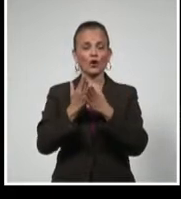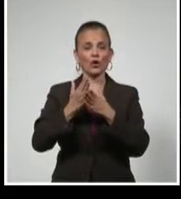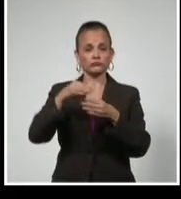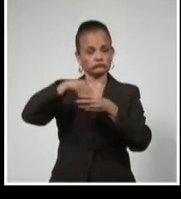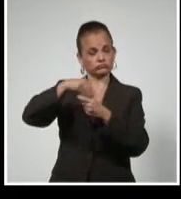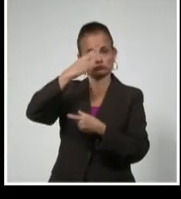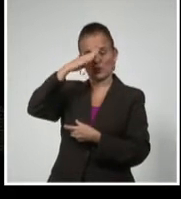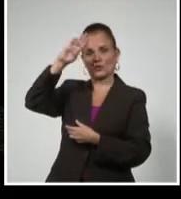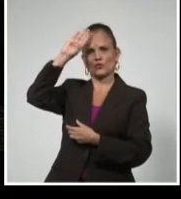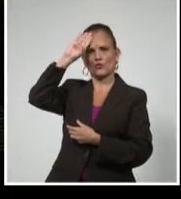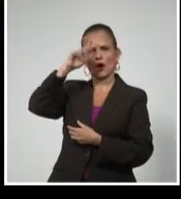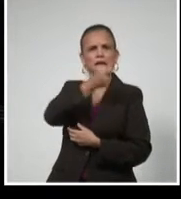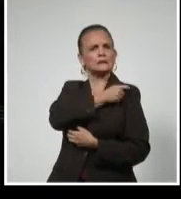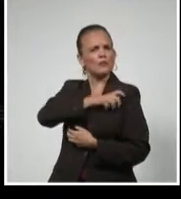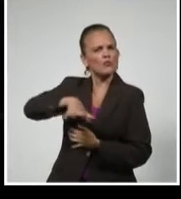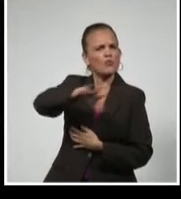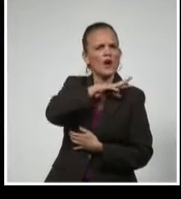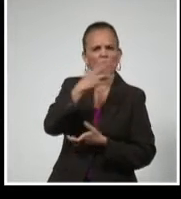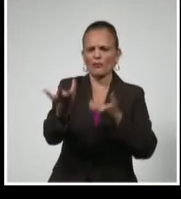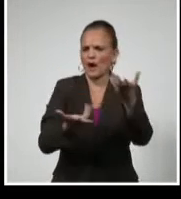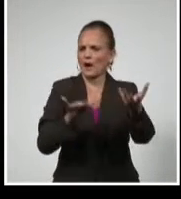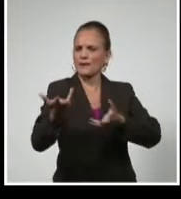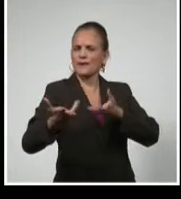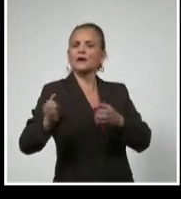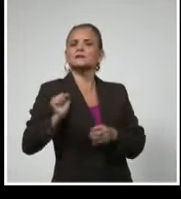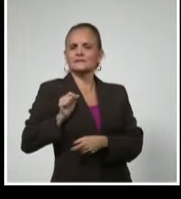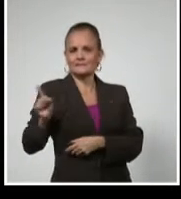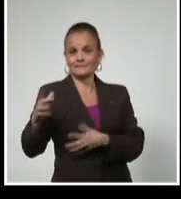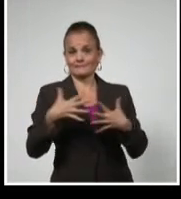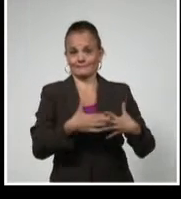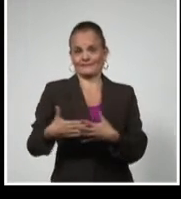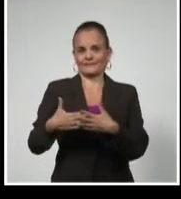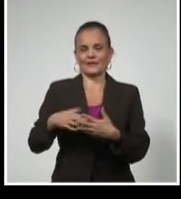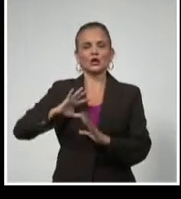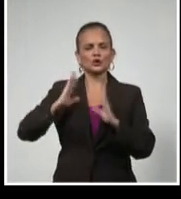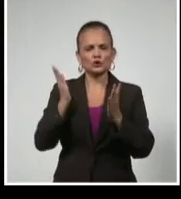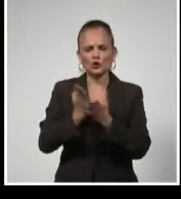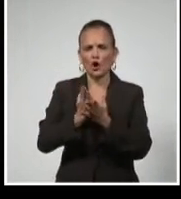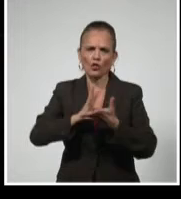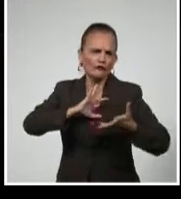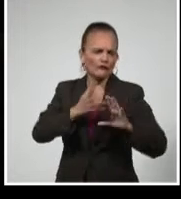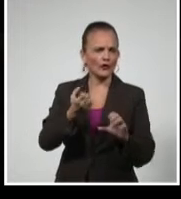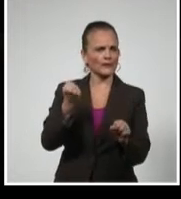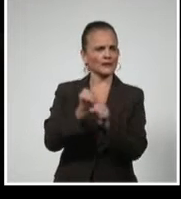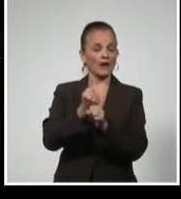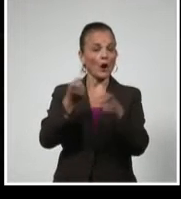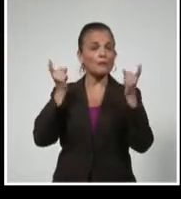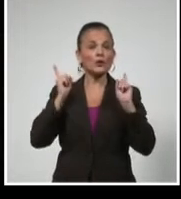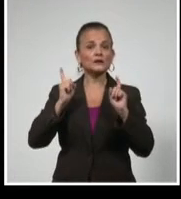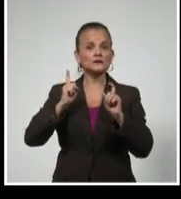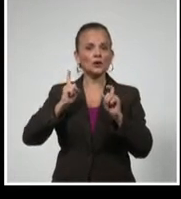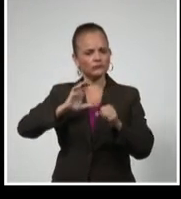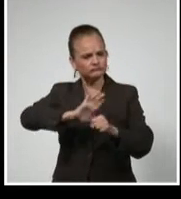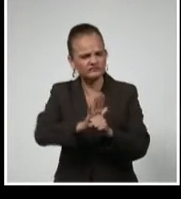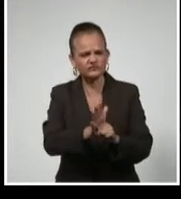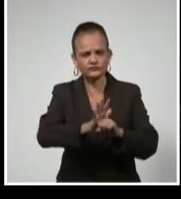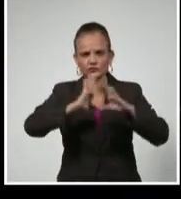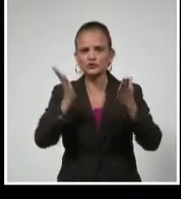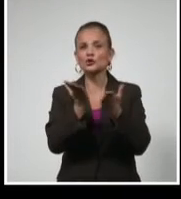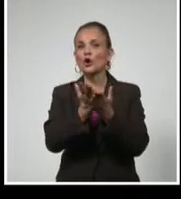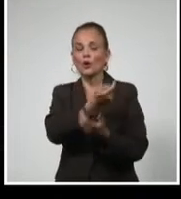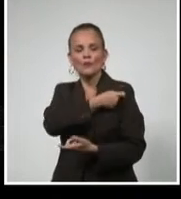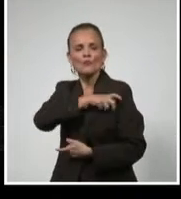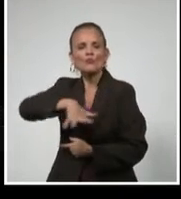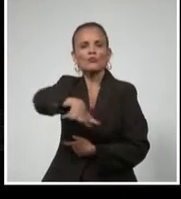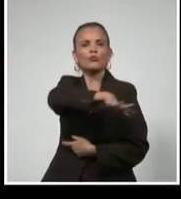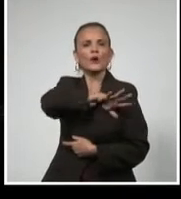constitucional. Se trata de una política cruel que castiga a las familias cubanas y a toda la nación. Consiste en el